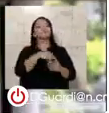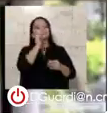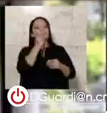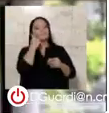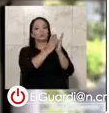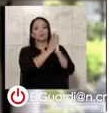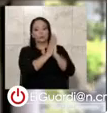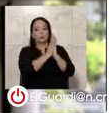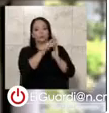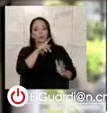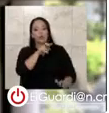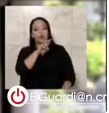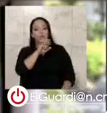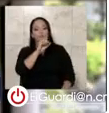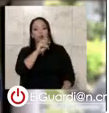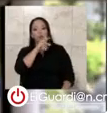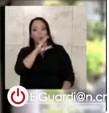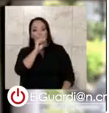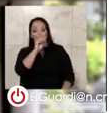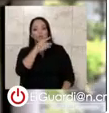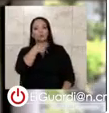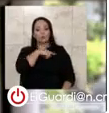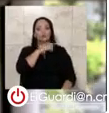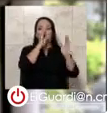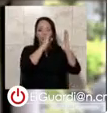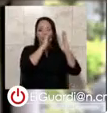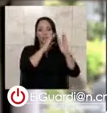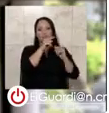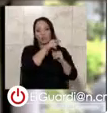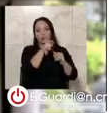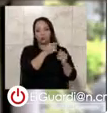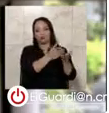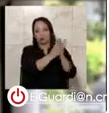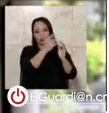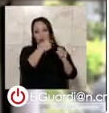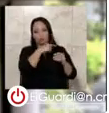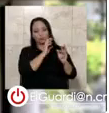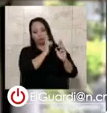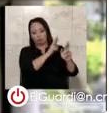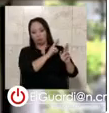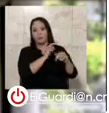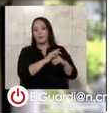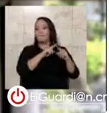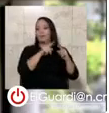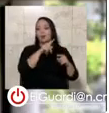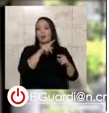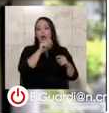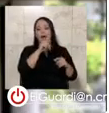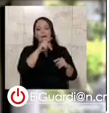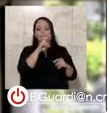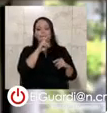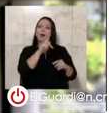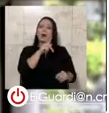solicitud que manda la Coprocom nosotros la estamos atendiendo y daremos respuesta. Sin embargo, por competencia no es la Coprocom quien ve